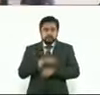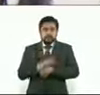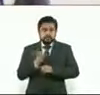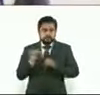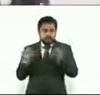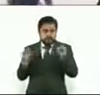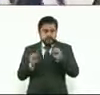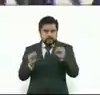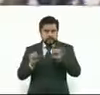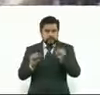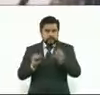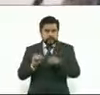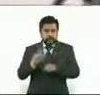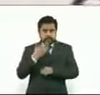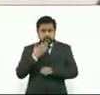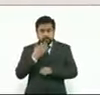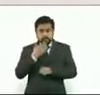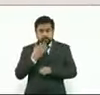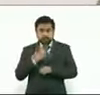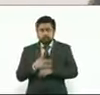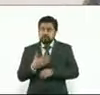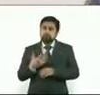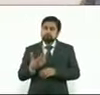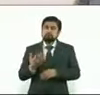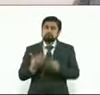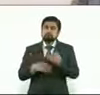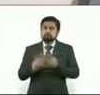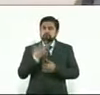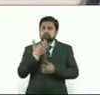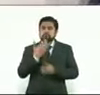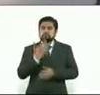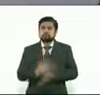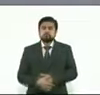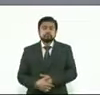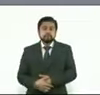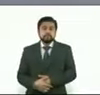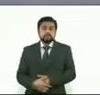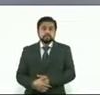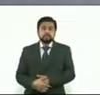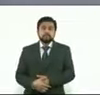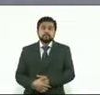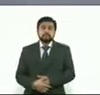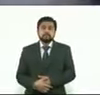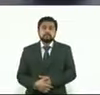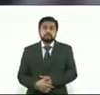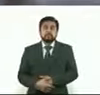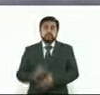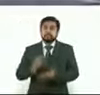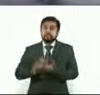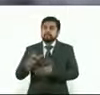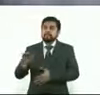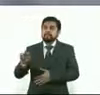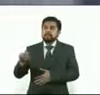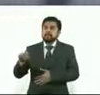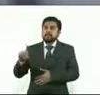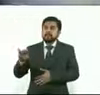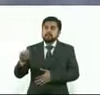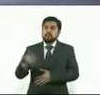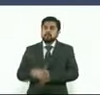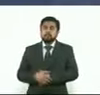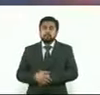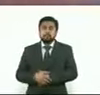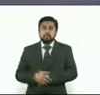que caramba, lo está haciendo de forma espectacular, indiscutiblemente. Gracias, Fernando. Abrazo allá en